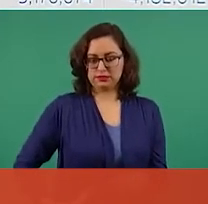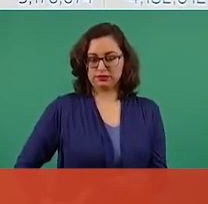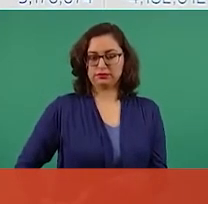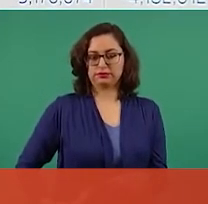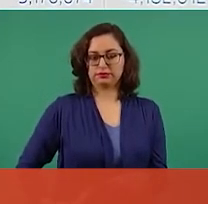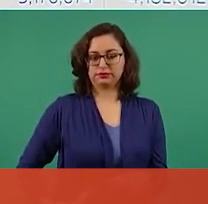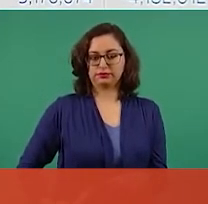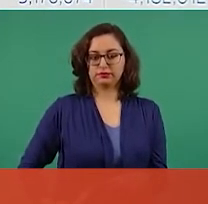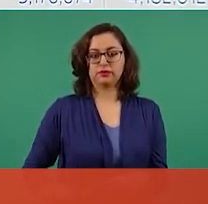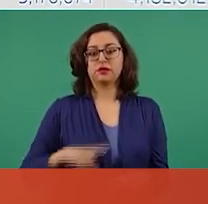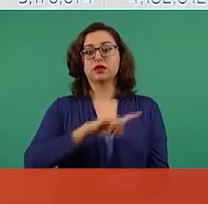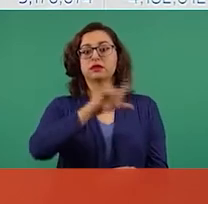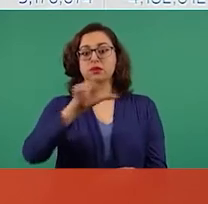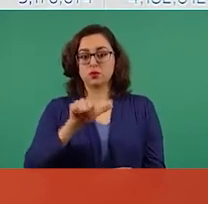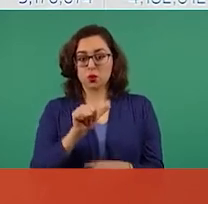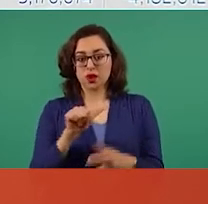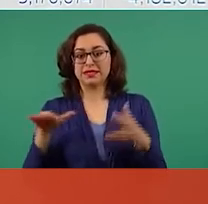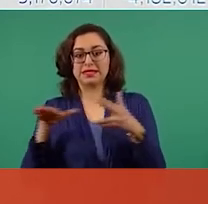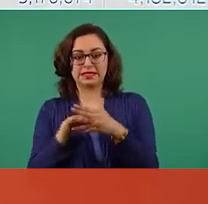1994. Y esta es la intermedia.